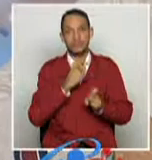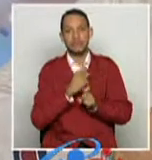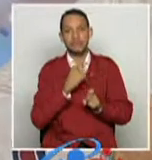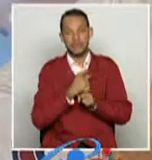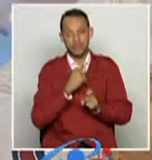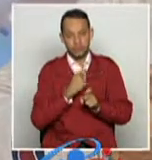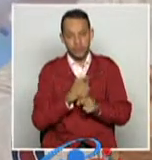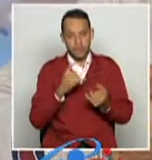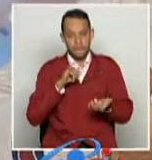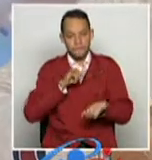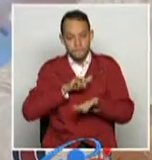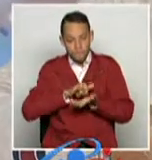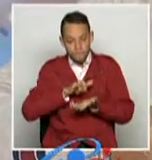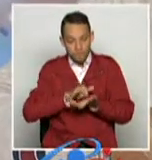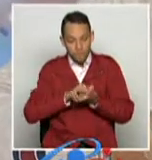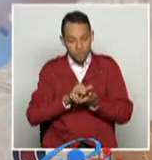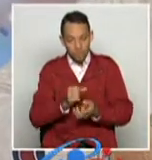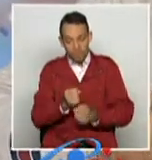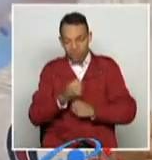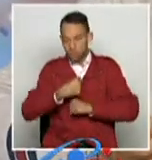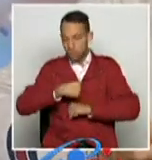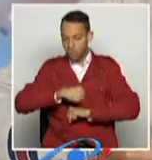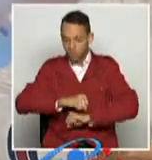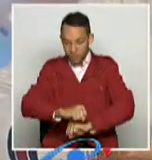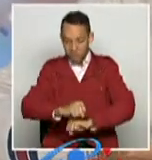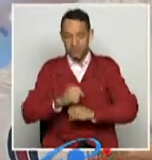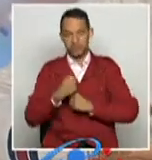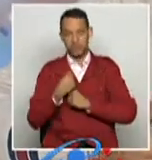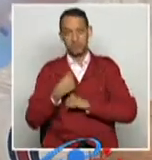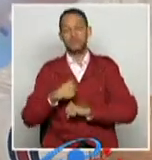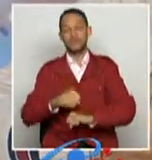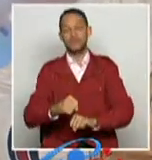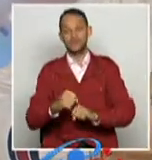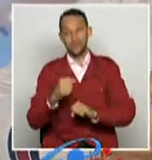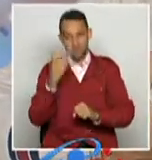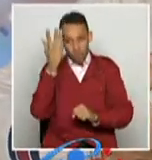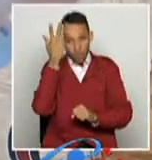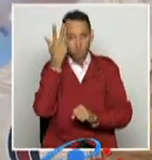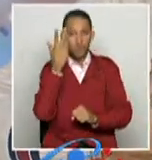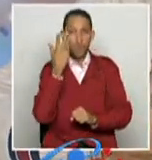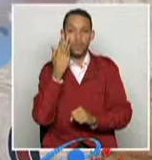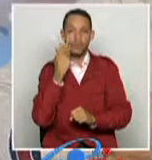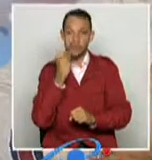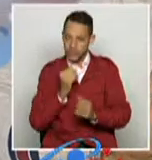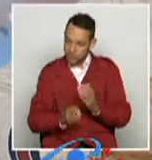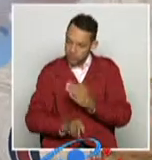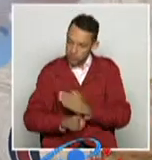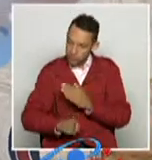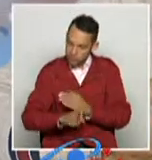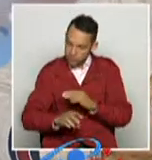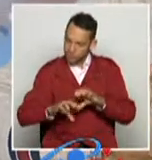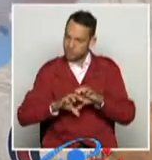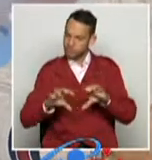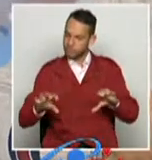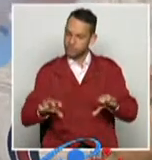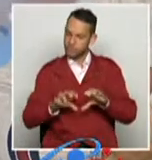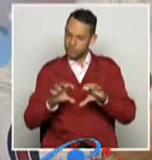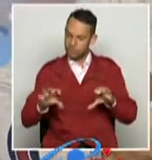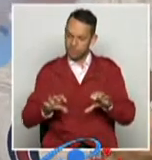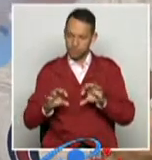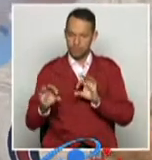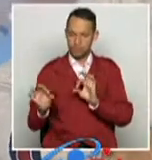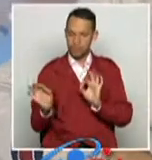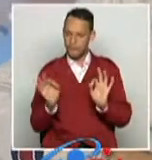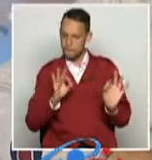eso hacemos este esfuerzo día a día en Conexión Vital para que ustedes entiendan cómo la prevención